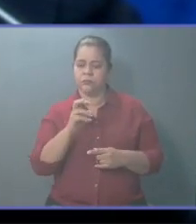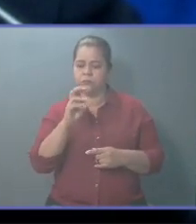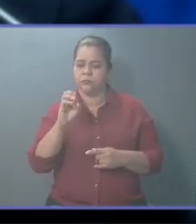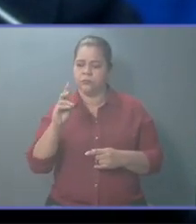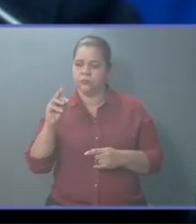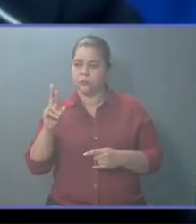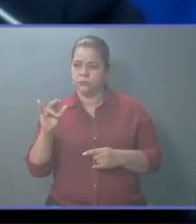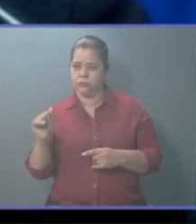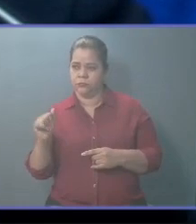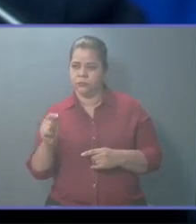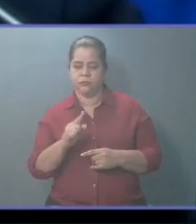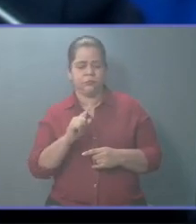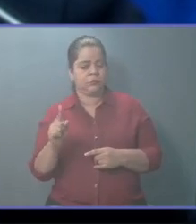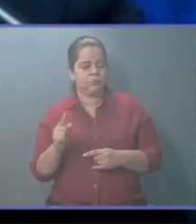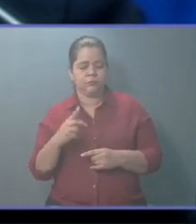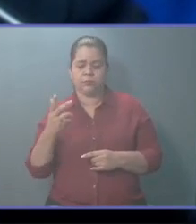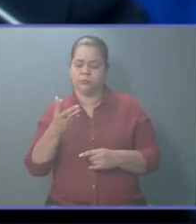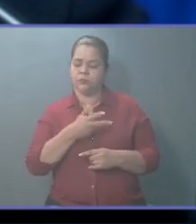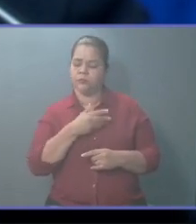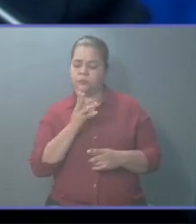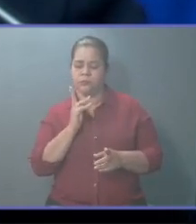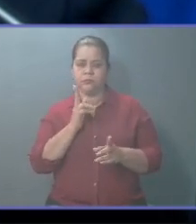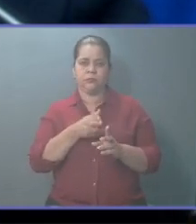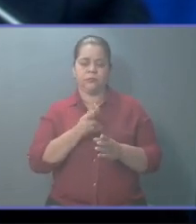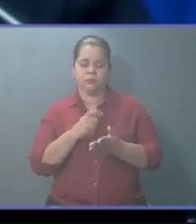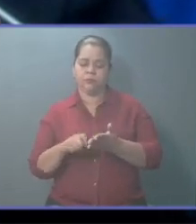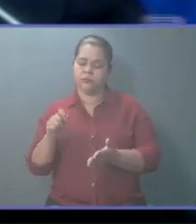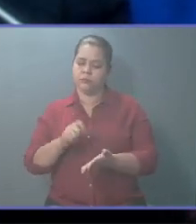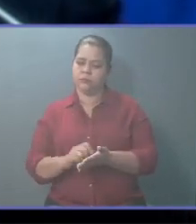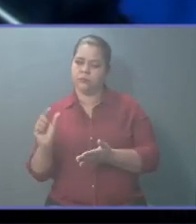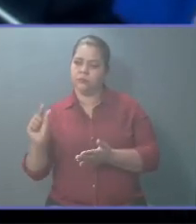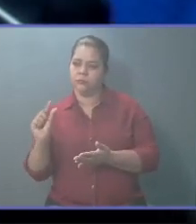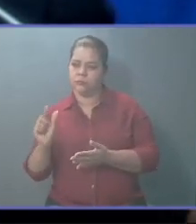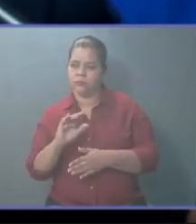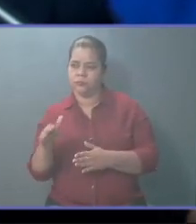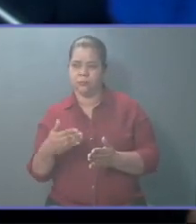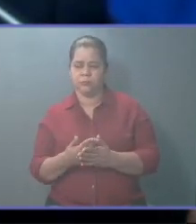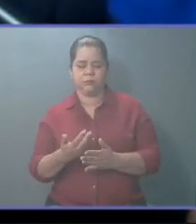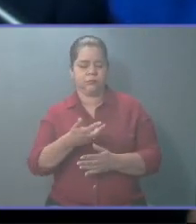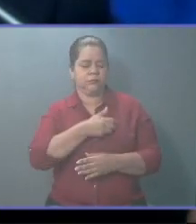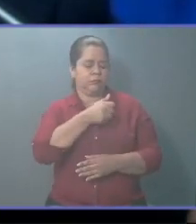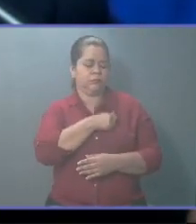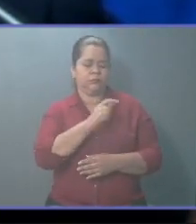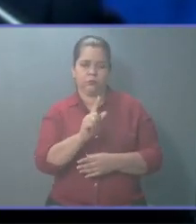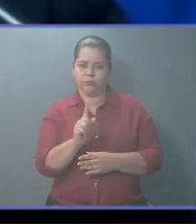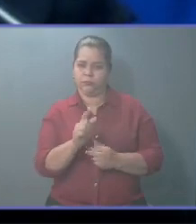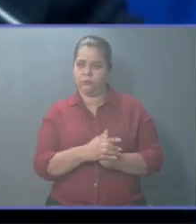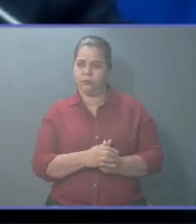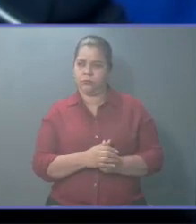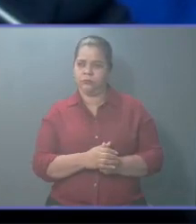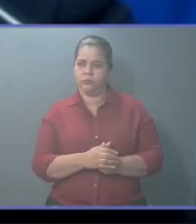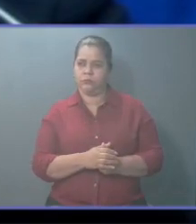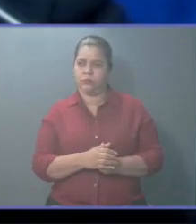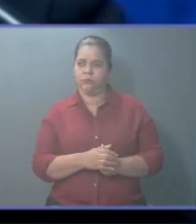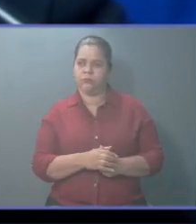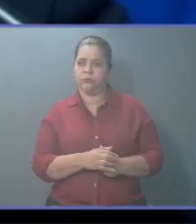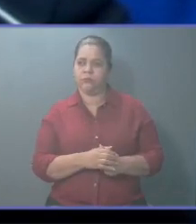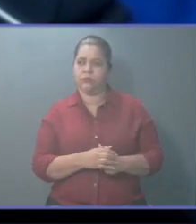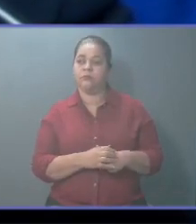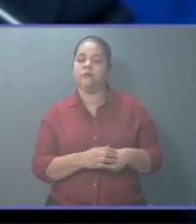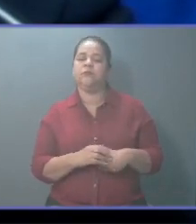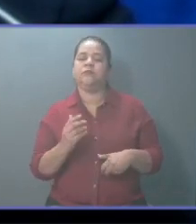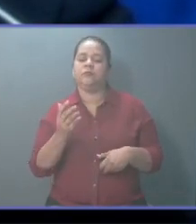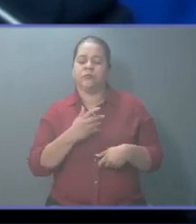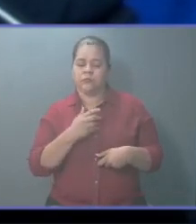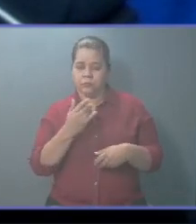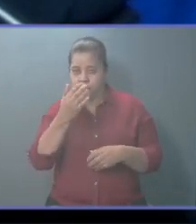ser juez y parte, venir, firmar, autorizar, no es nuestro papel, no es nuestra función. Pero sí